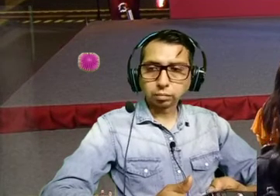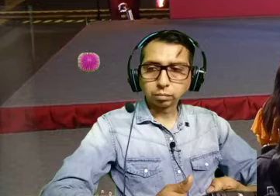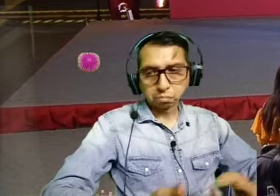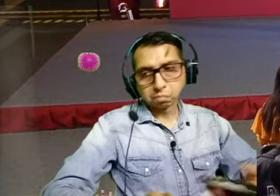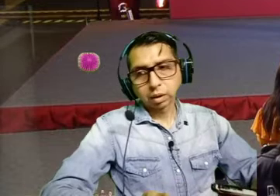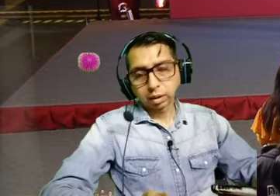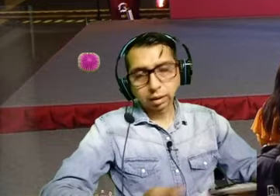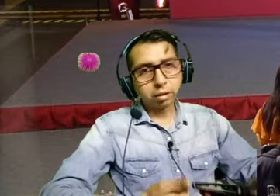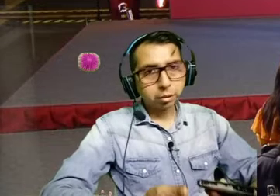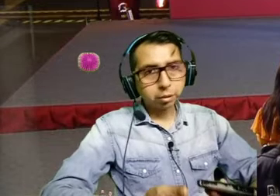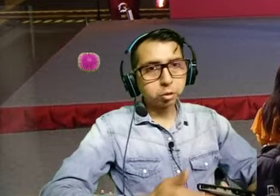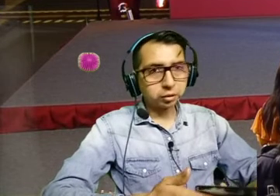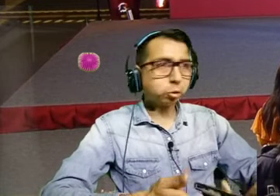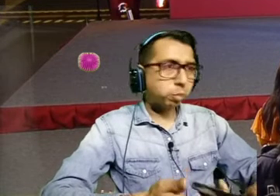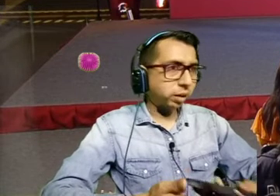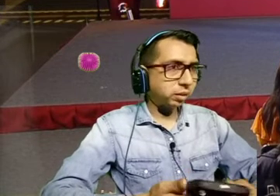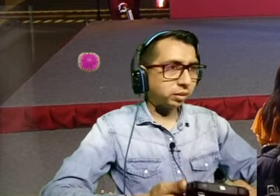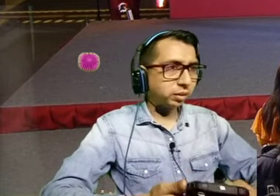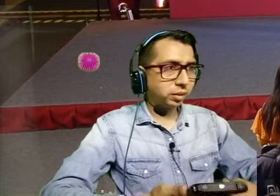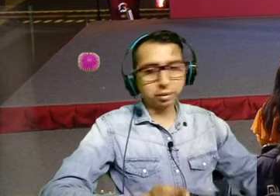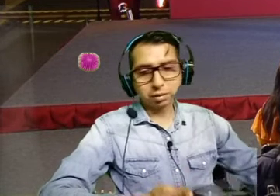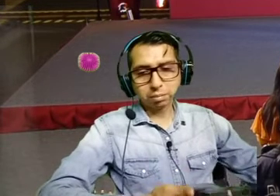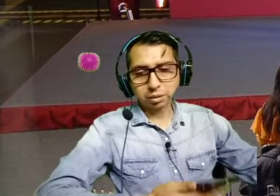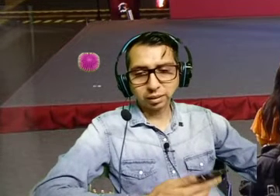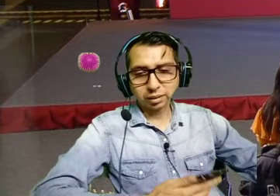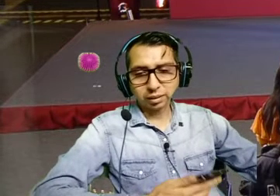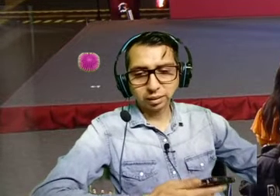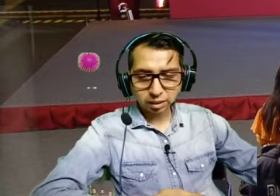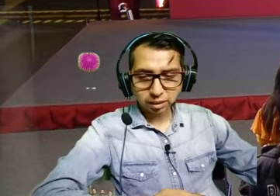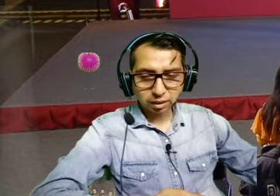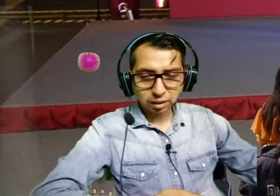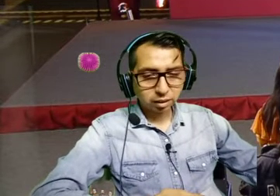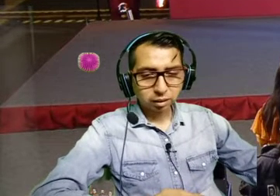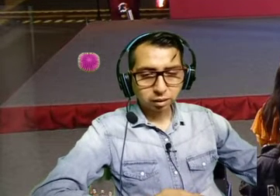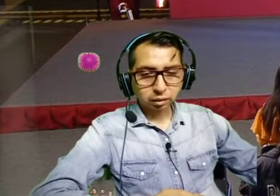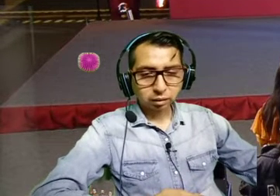están recuperando. Claro, estos hay que ver los casos casos y cómo recuperados, en su momento siempre pueden son ir contribuyendo importantes. A